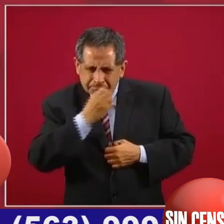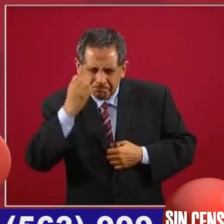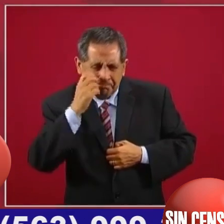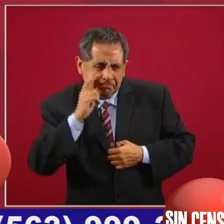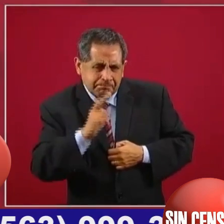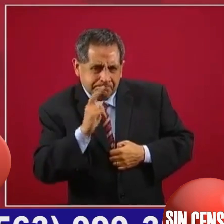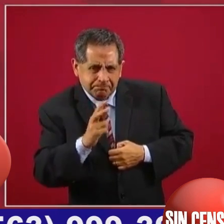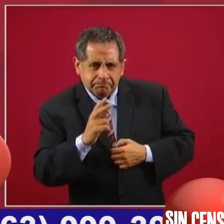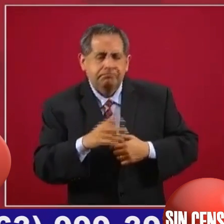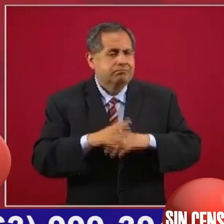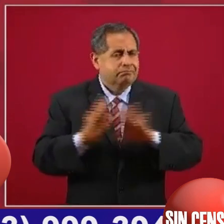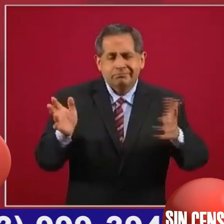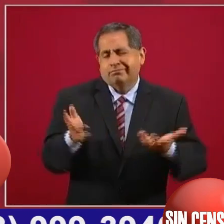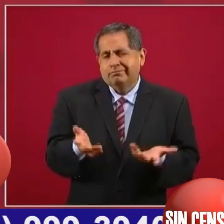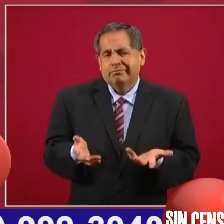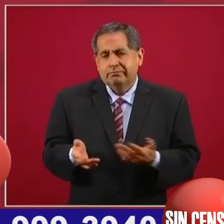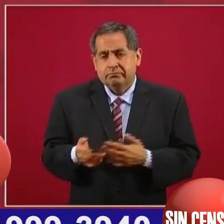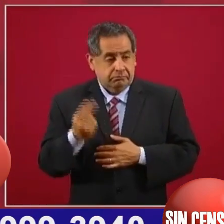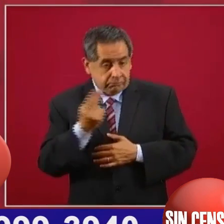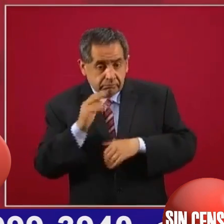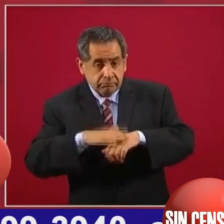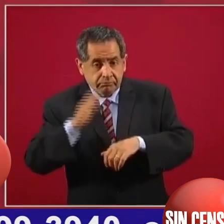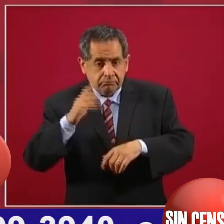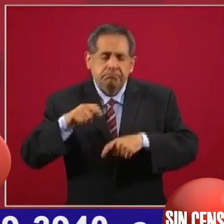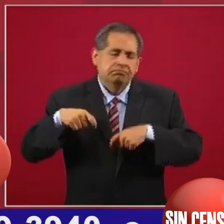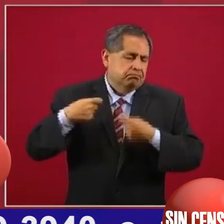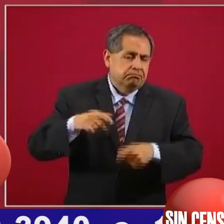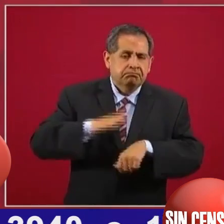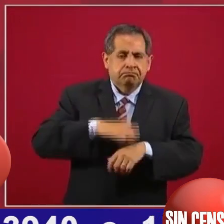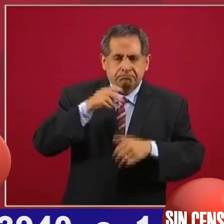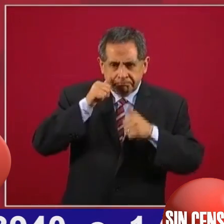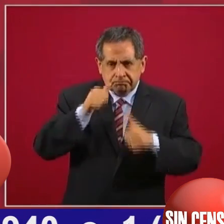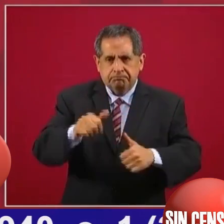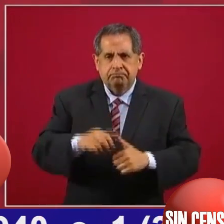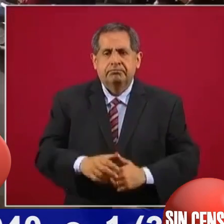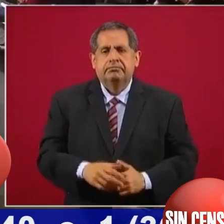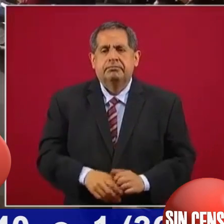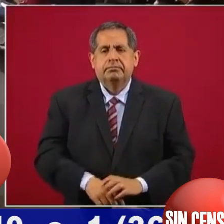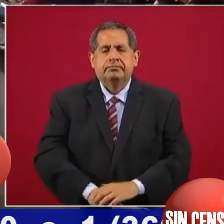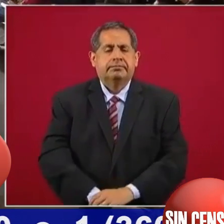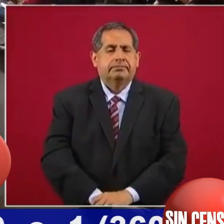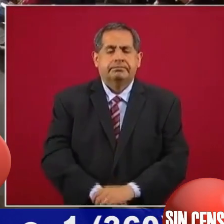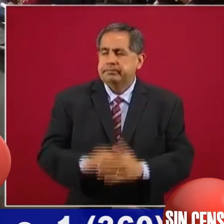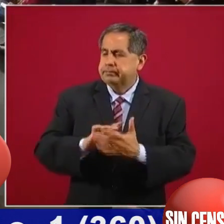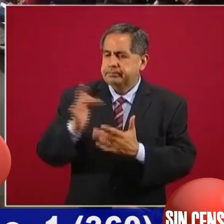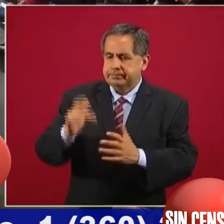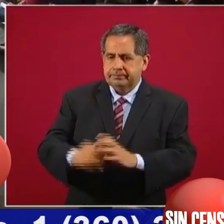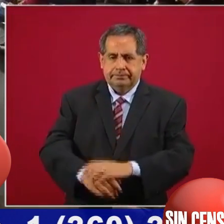diapositiva, y conforme se necesiten más, habrá más pruebas. Gracias.